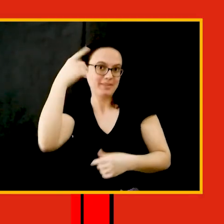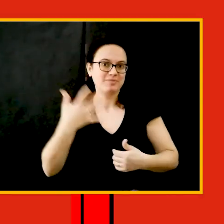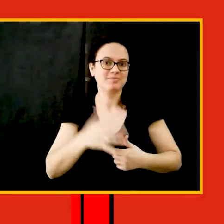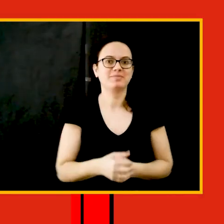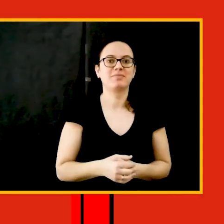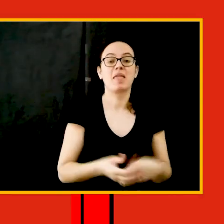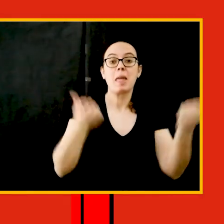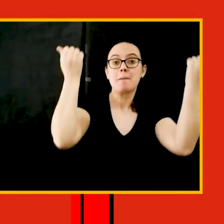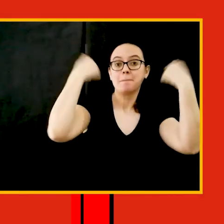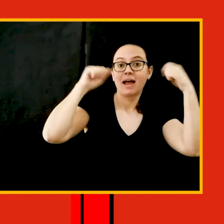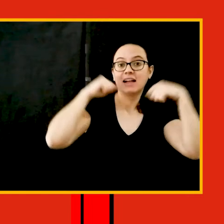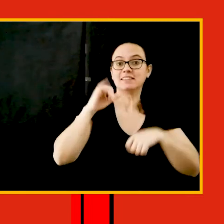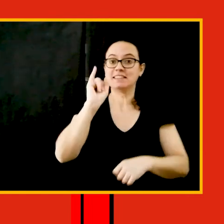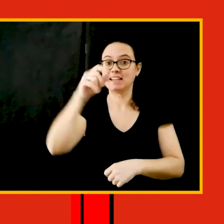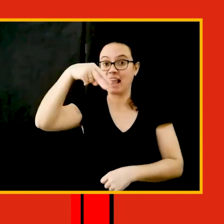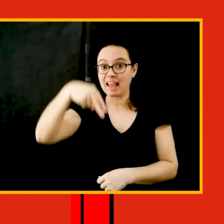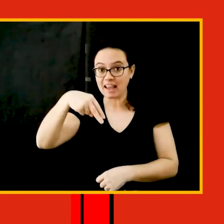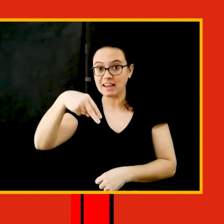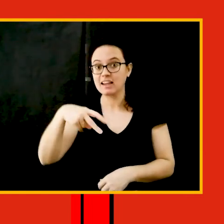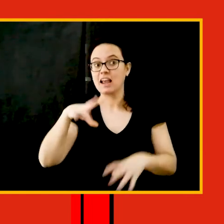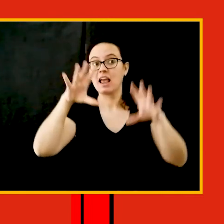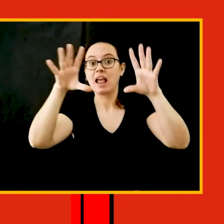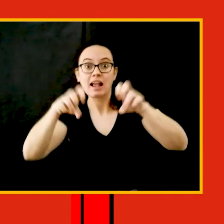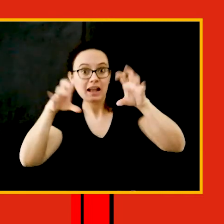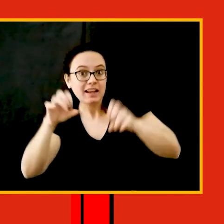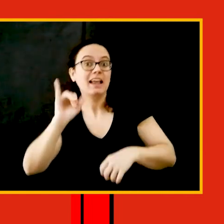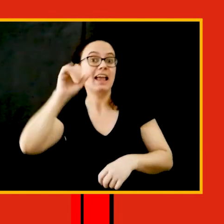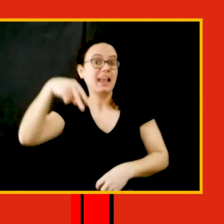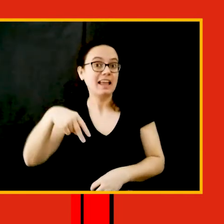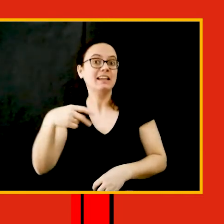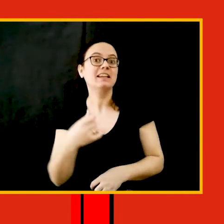Practice in learning in chino.